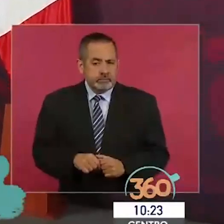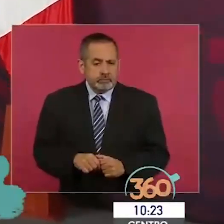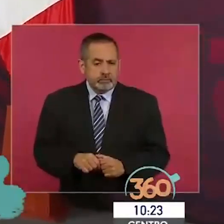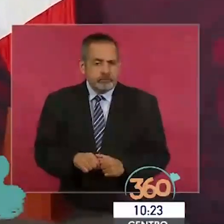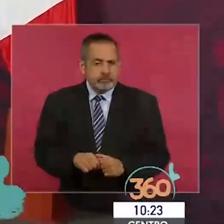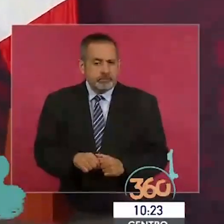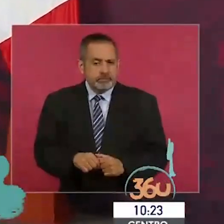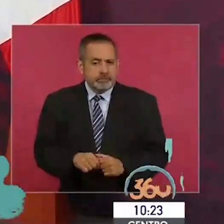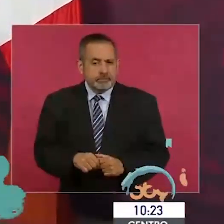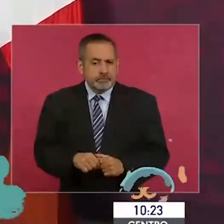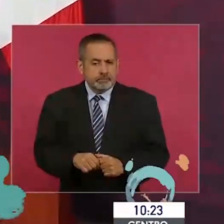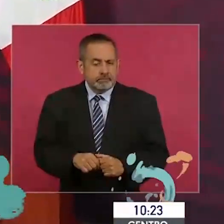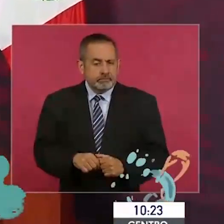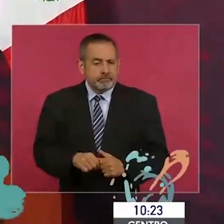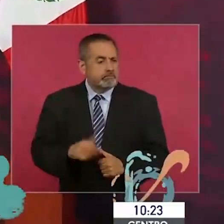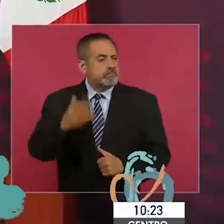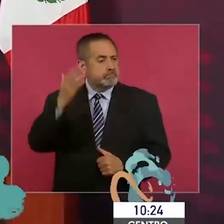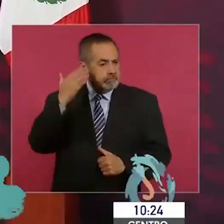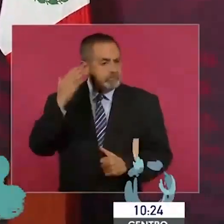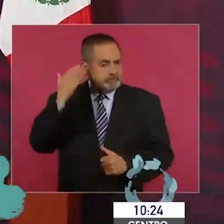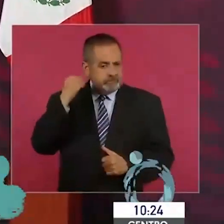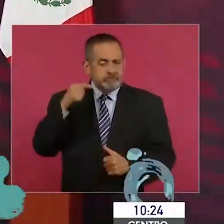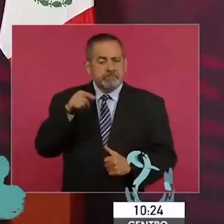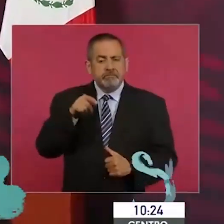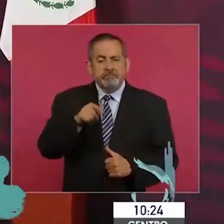amparos cuando se